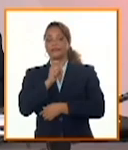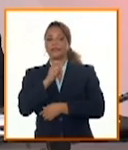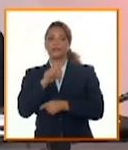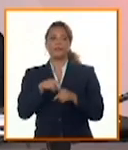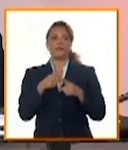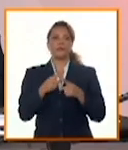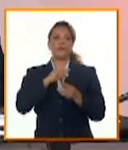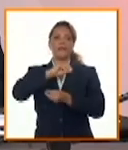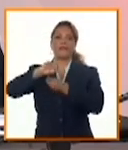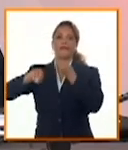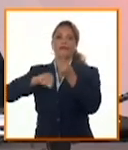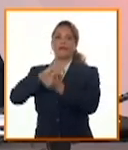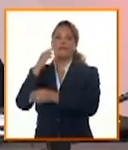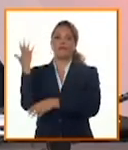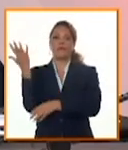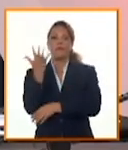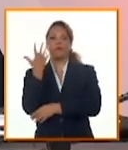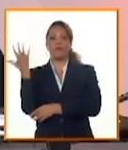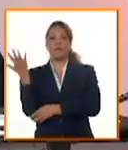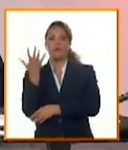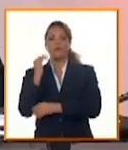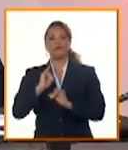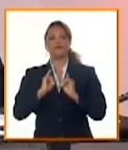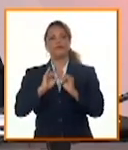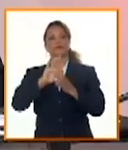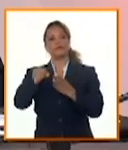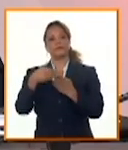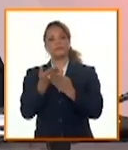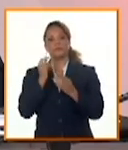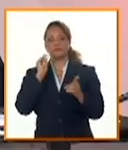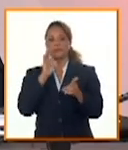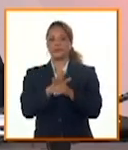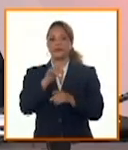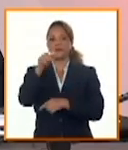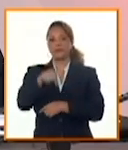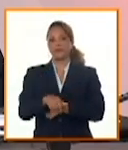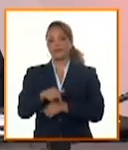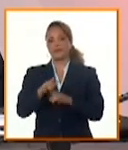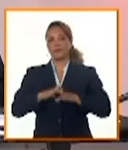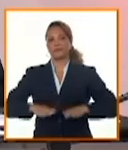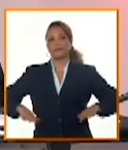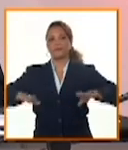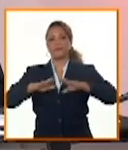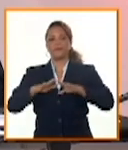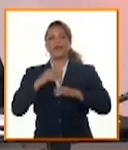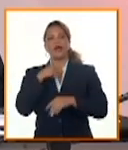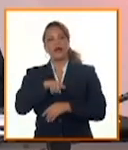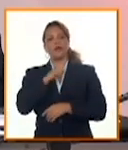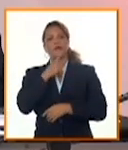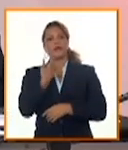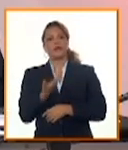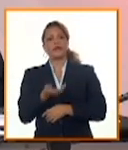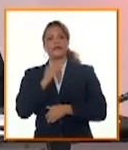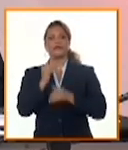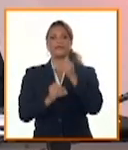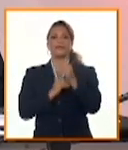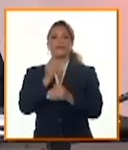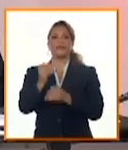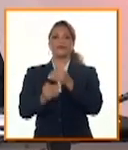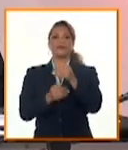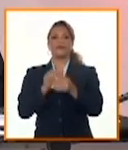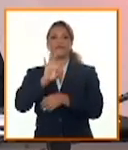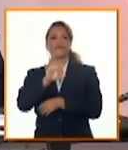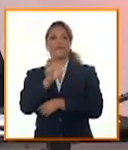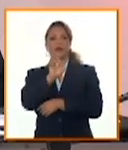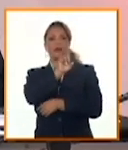climático con esta nuestra noticia del día como ya comenzamos la emisión de hoy hablemos entonces del proceso de bancarización que está debiendo el lugar en